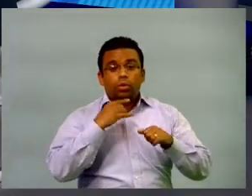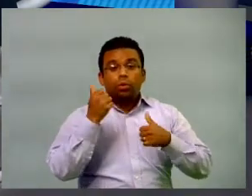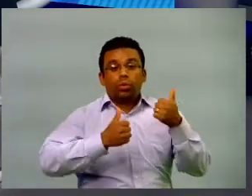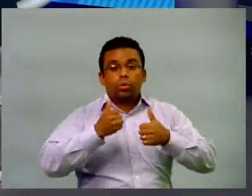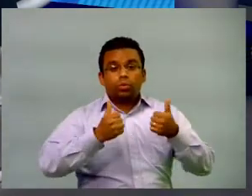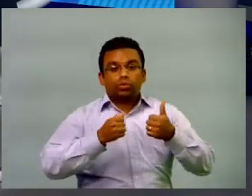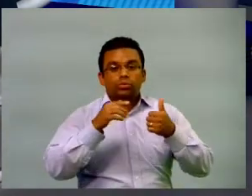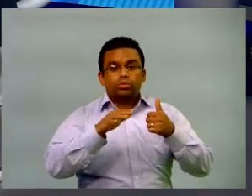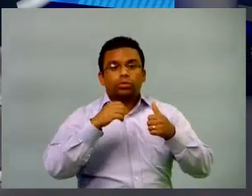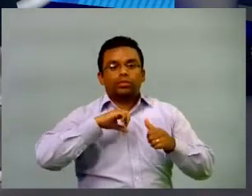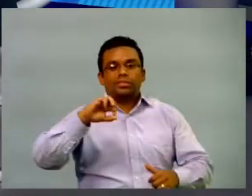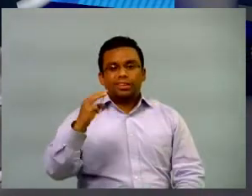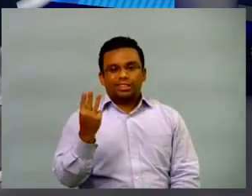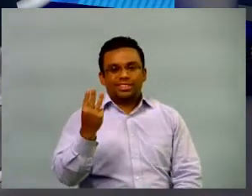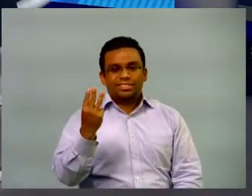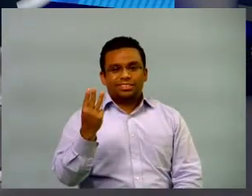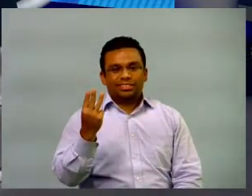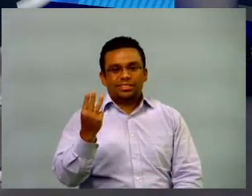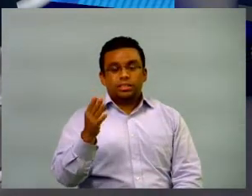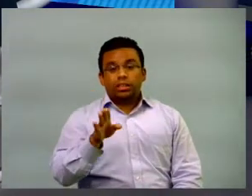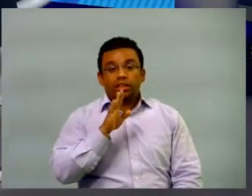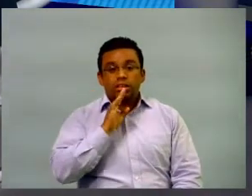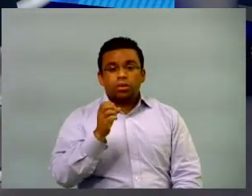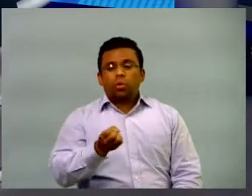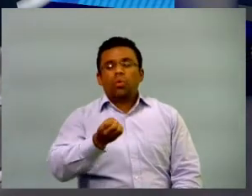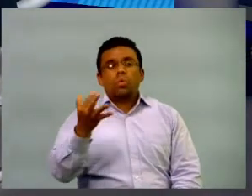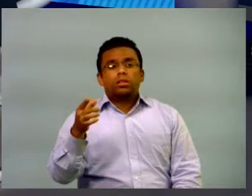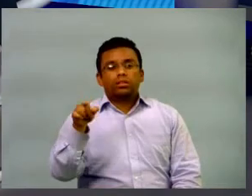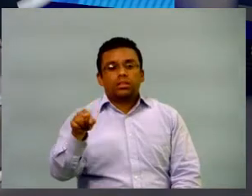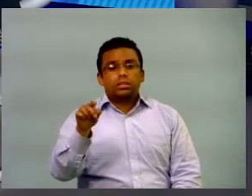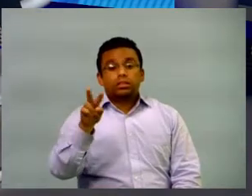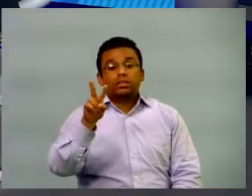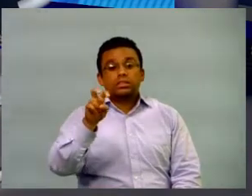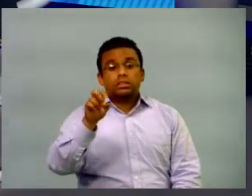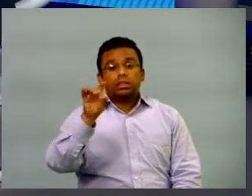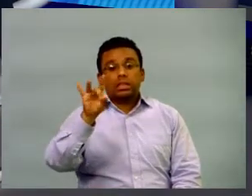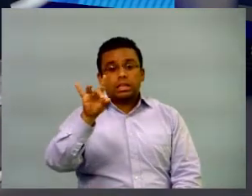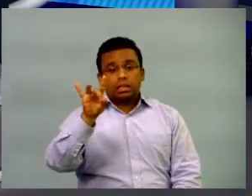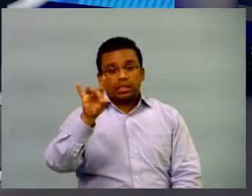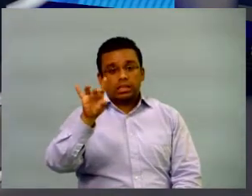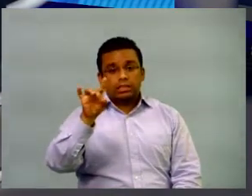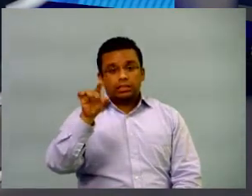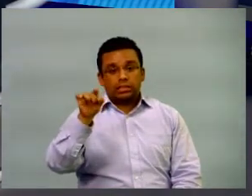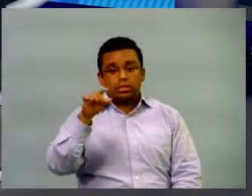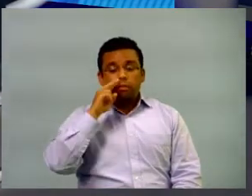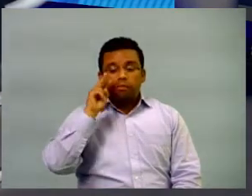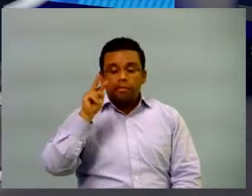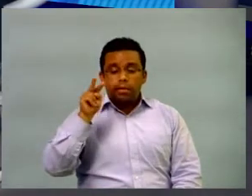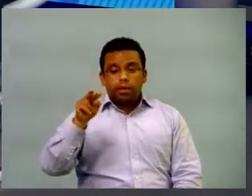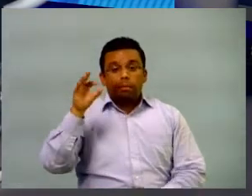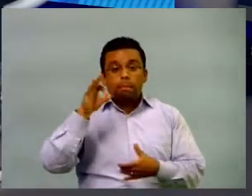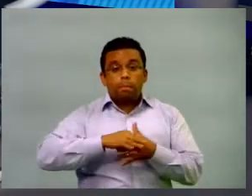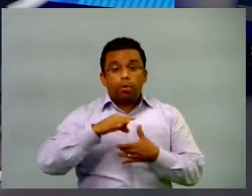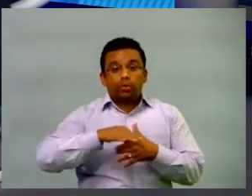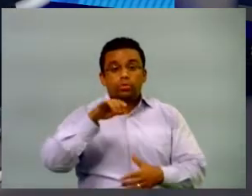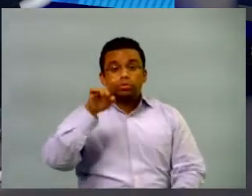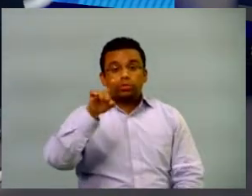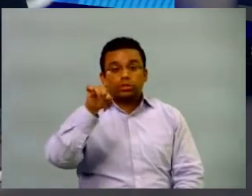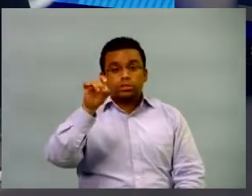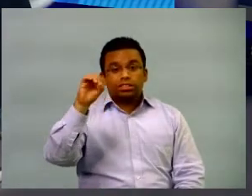a ir a Buga. Fue visto 715 veces y obtuvo 160 votos.